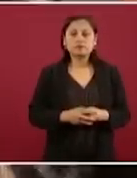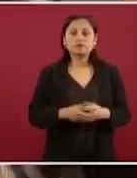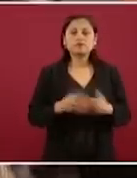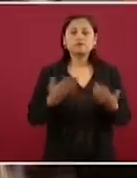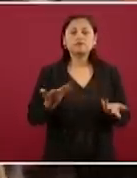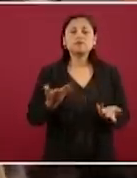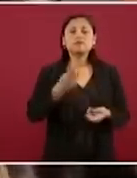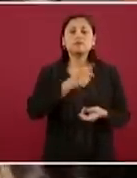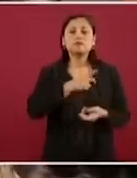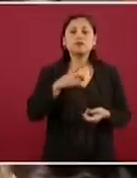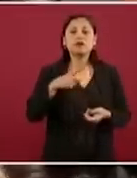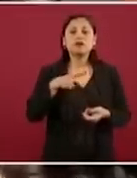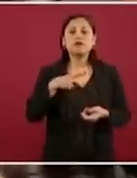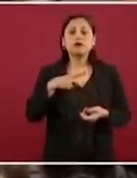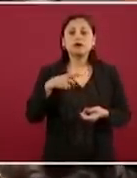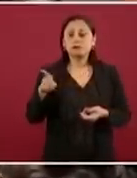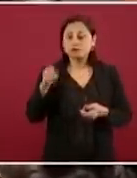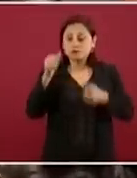trabas,